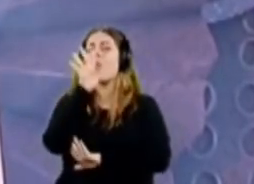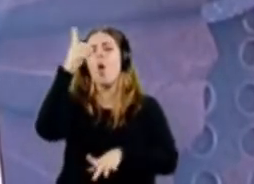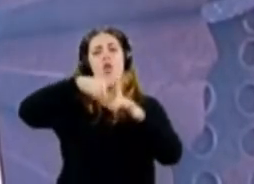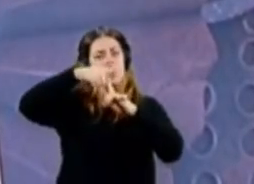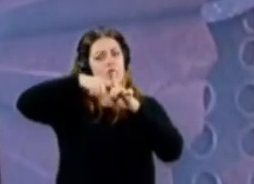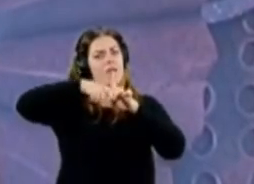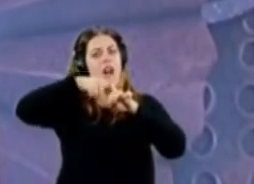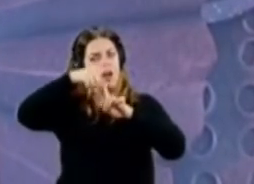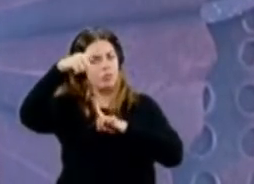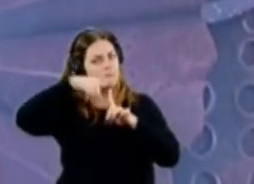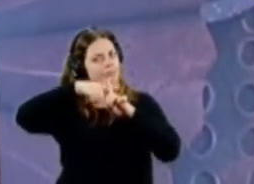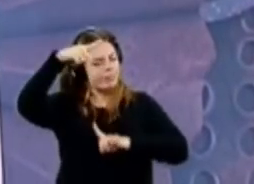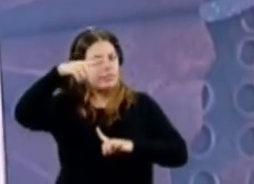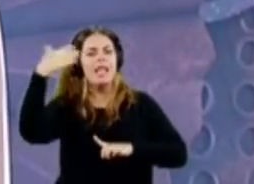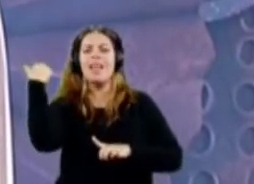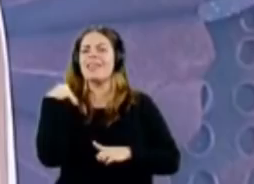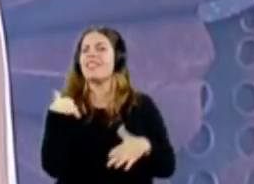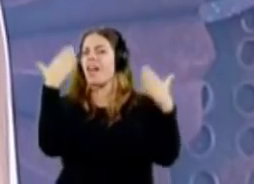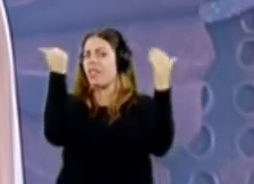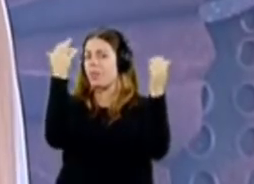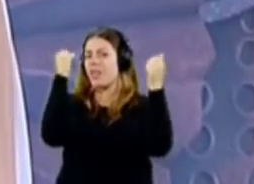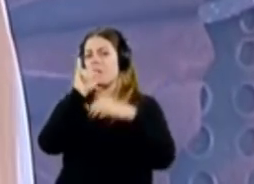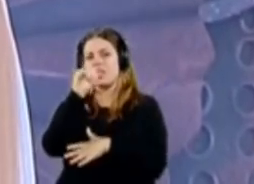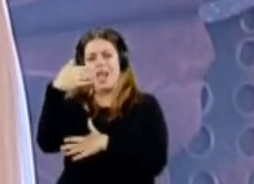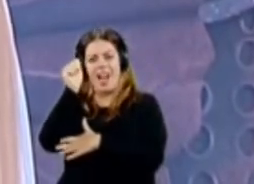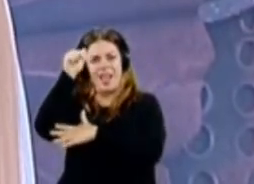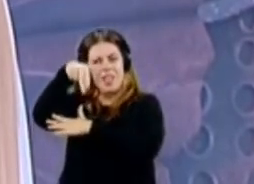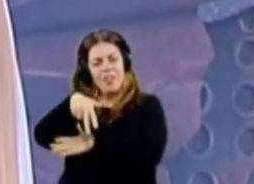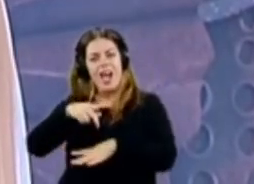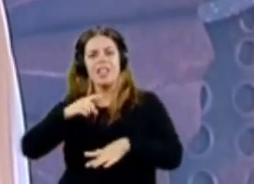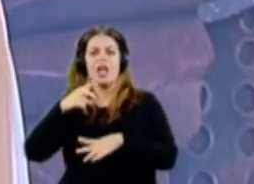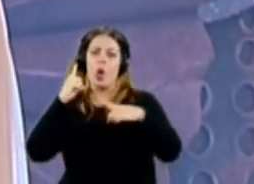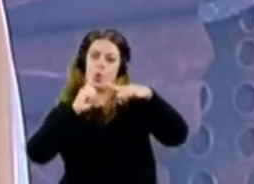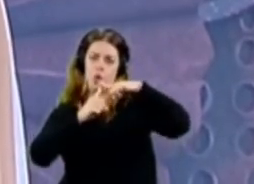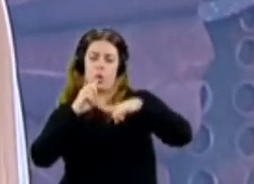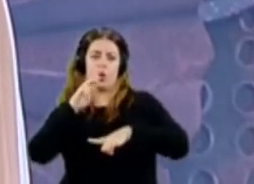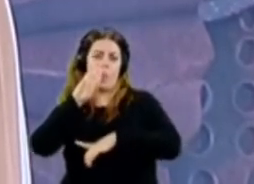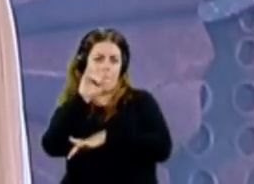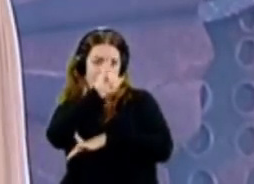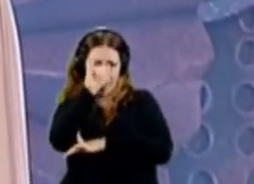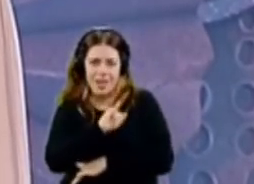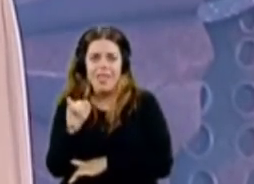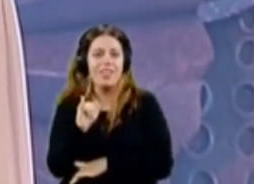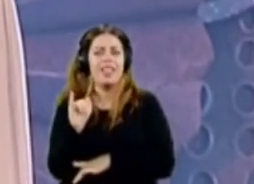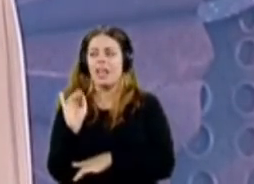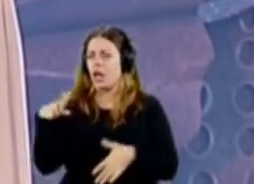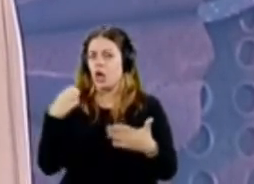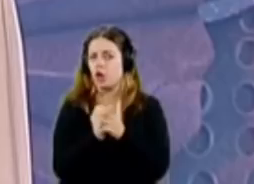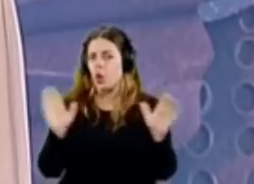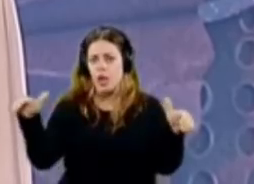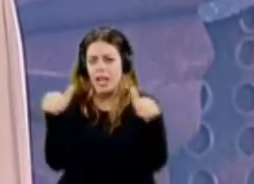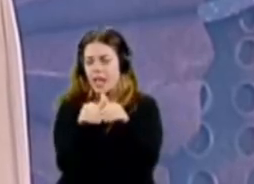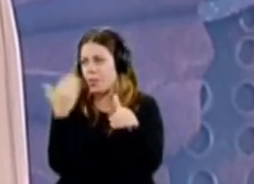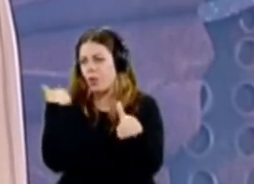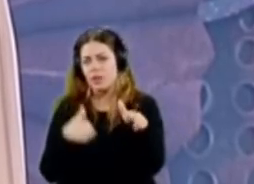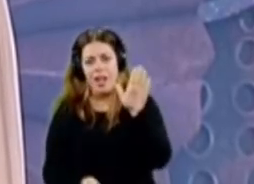Pérez con esa fantasía Resurrección y ese maquillaje de Iván Cruz Pérez con todo su equipo, con coreografía. Ya tenemos